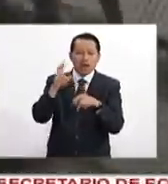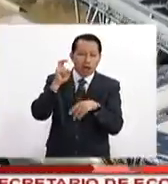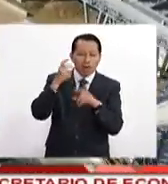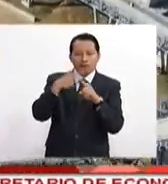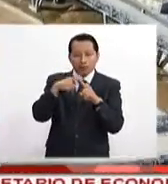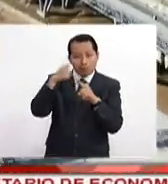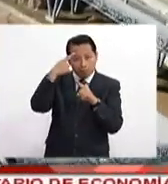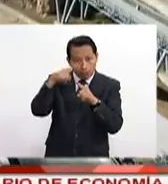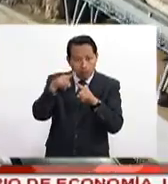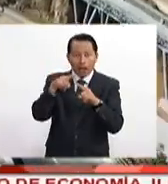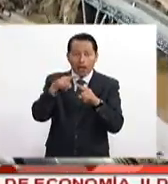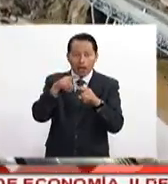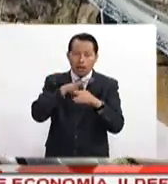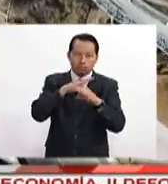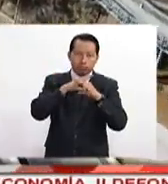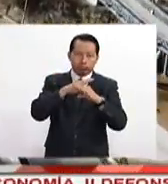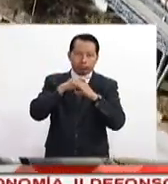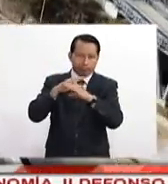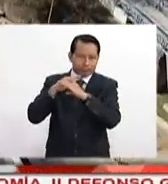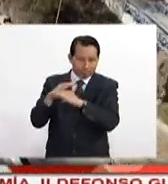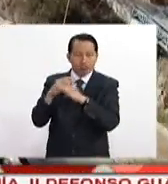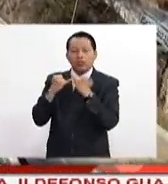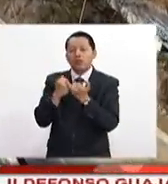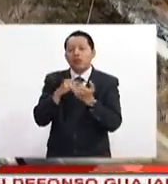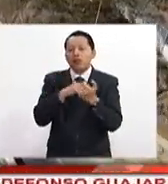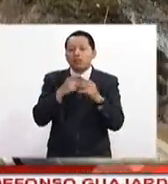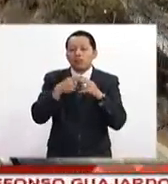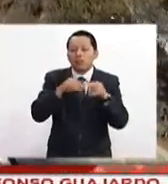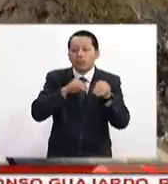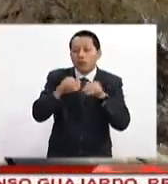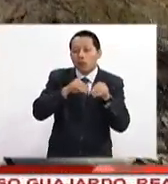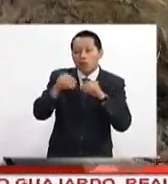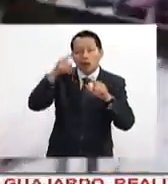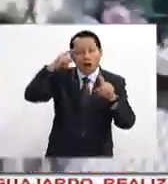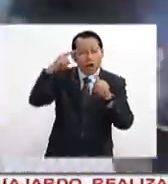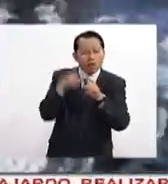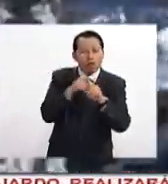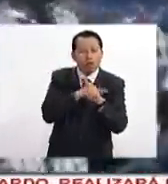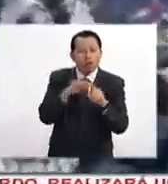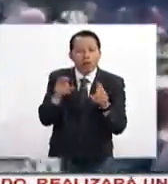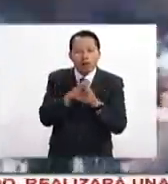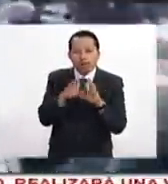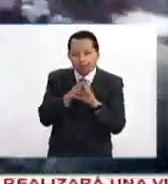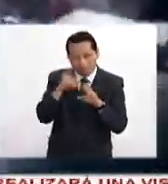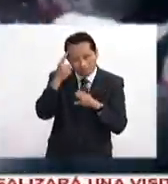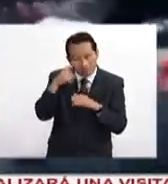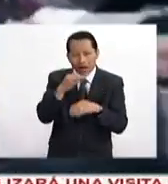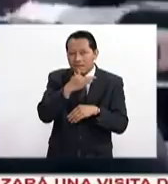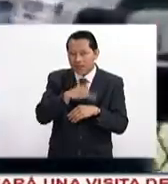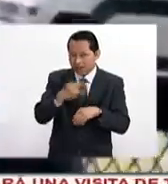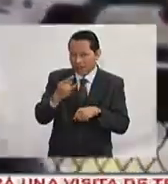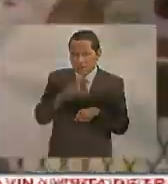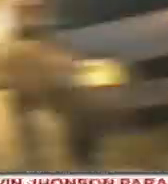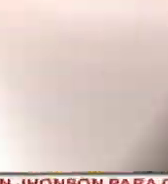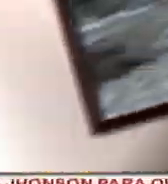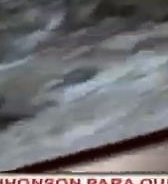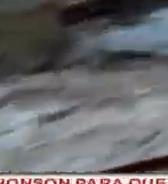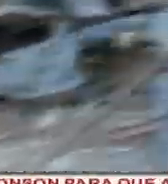obstruir la circulación vial y anunciaron una serie de movilizaciones, todo con el objetivo de boicotear esta celebración.